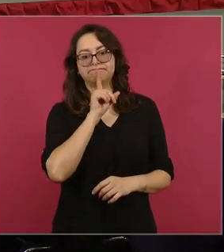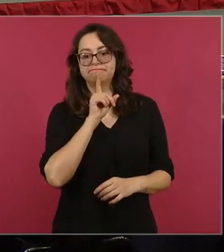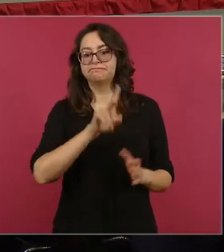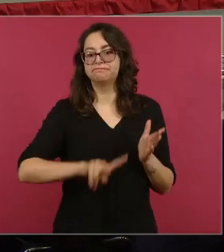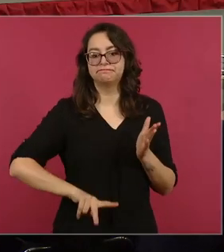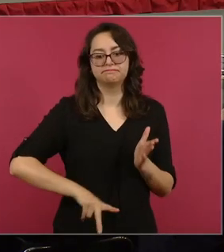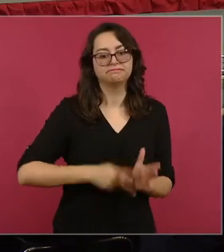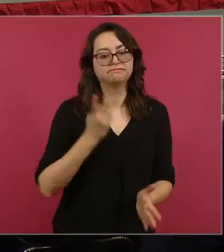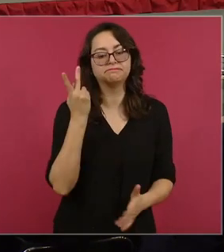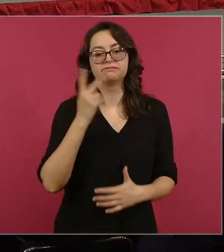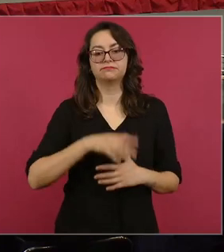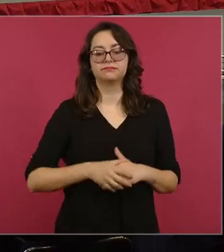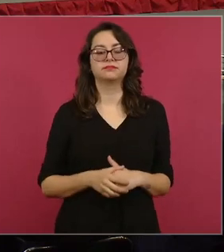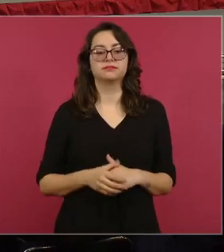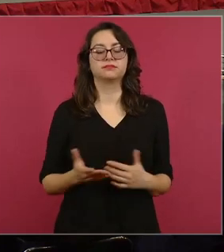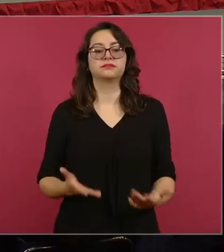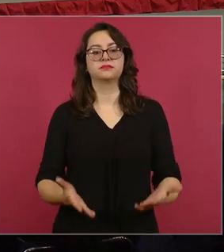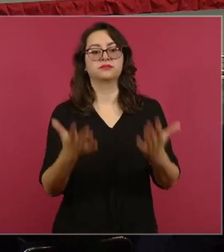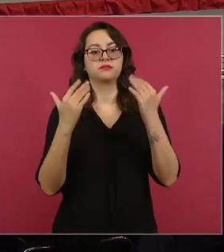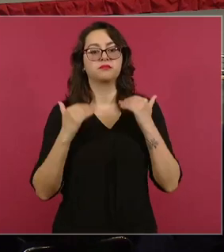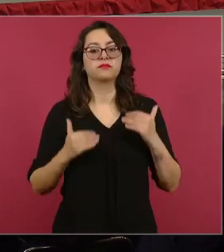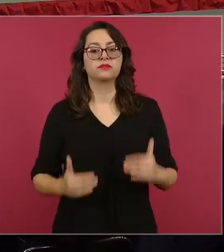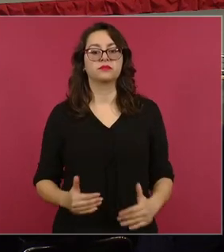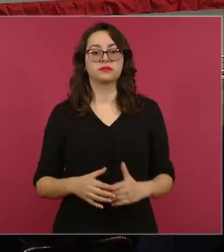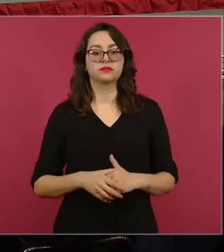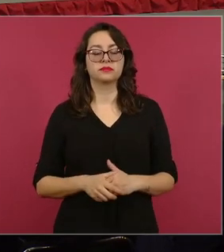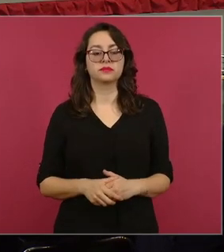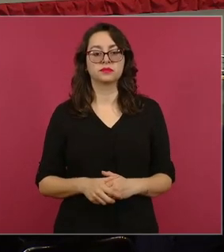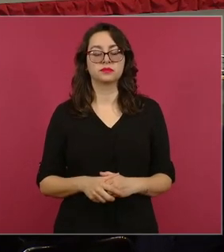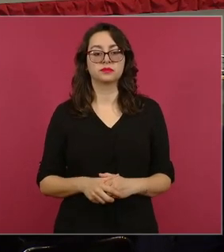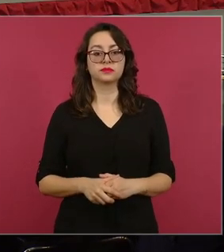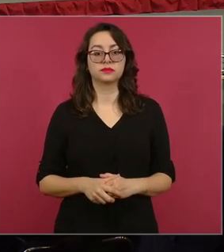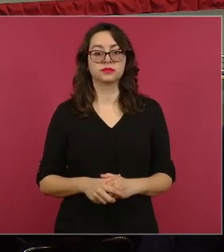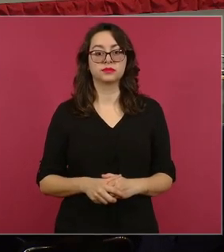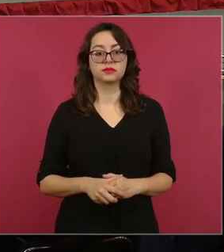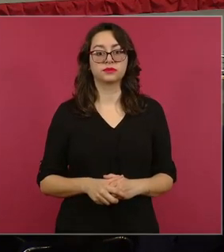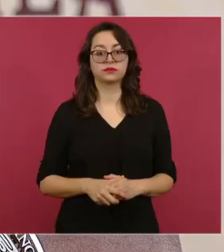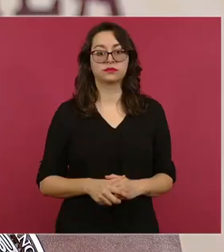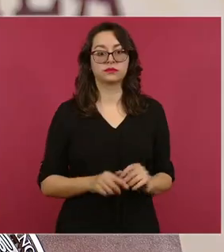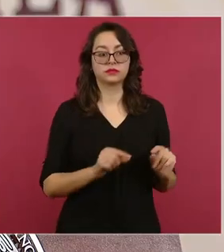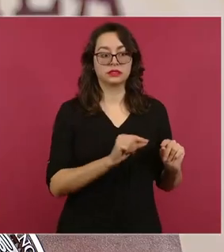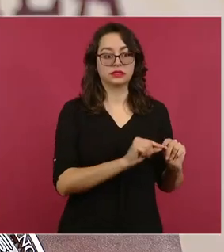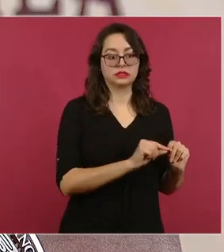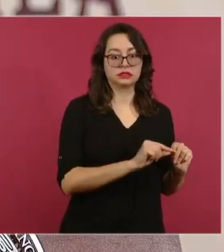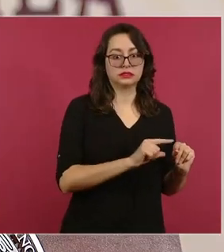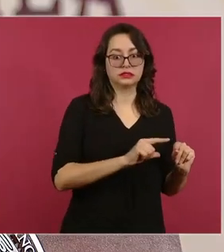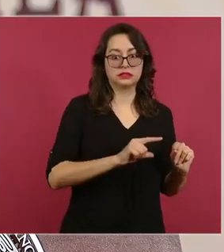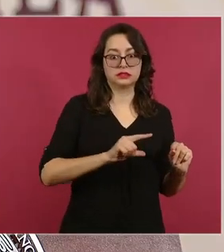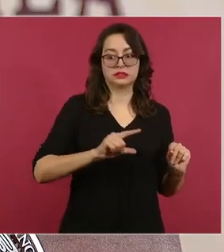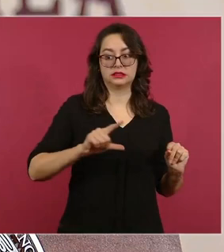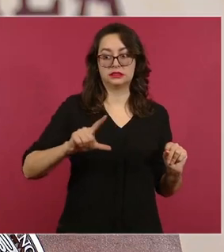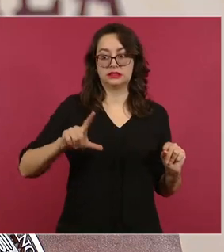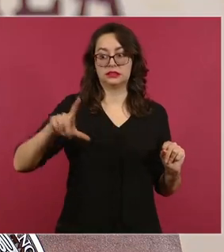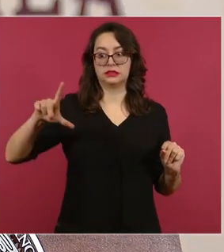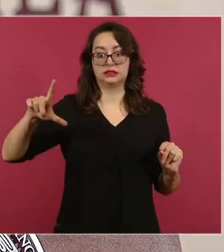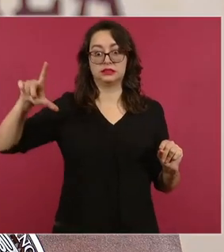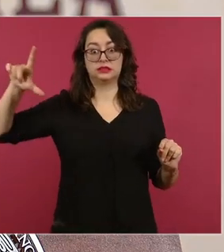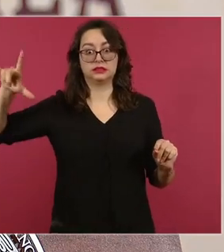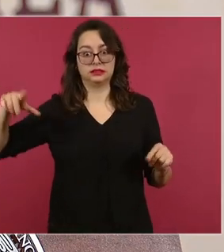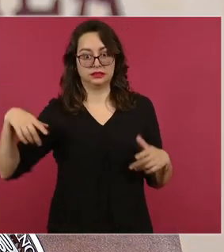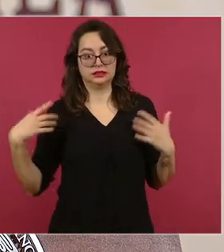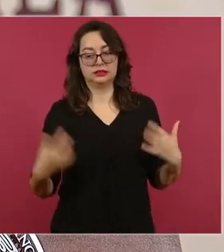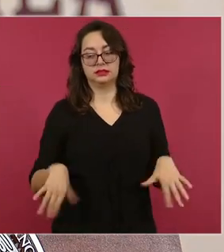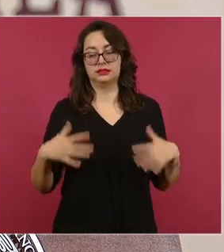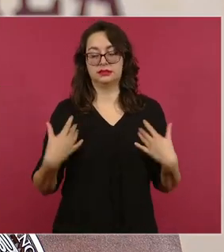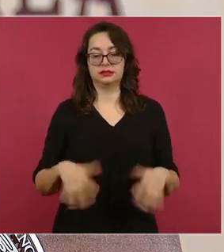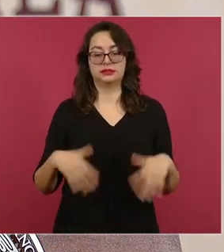Vamos con la siguiente. ¿Se acuerdan que les dijimos que íbamos de menos a más? Pues aquí está una que